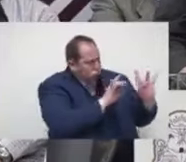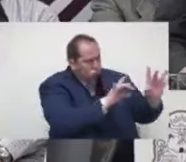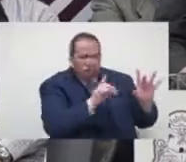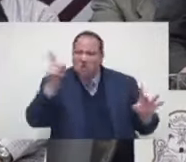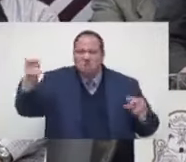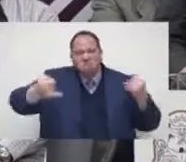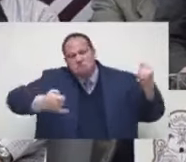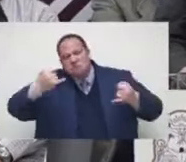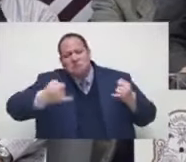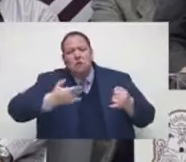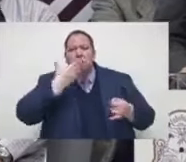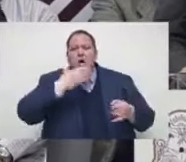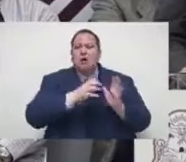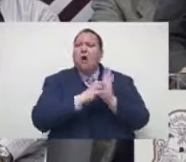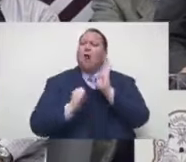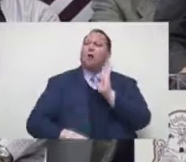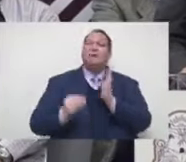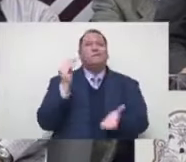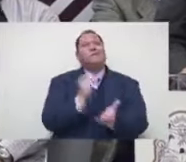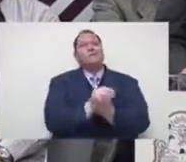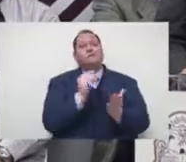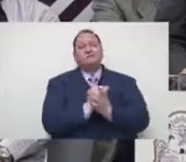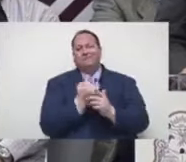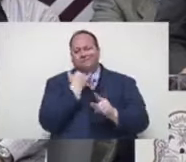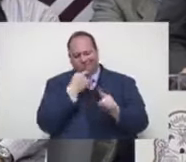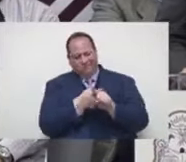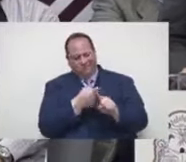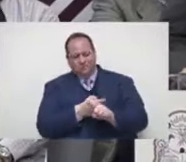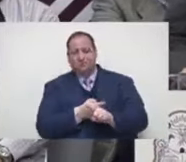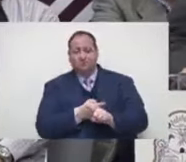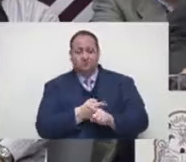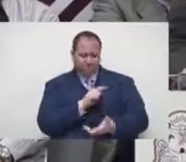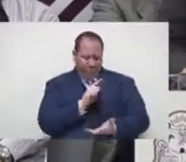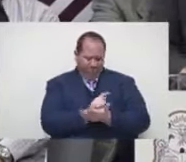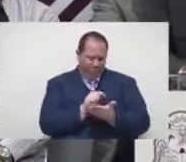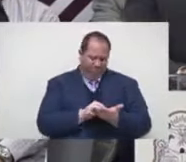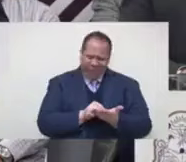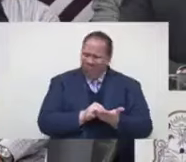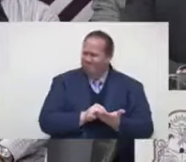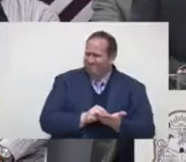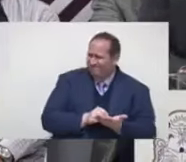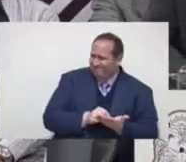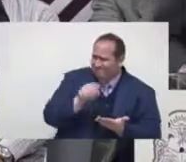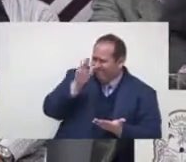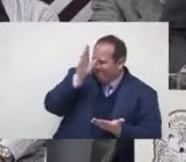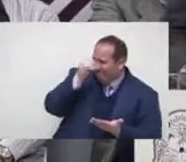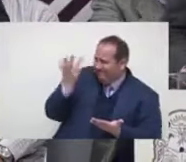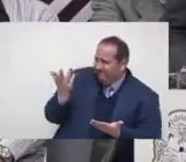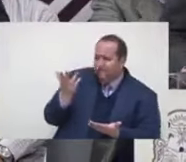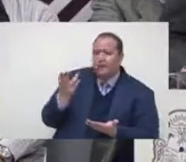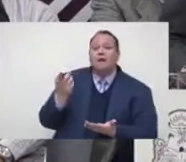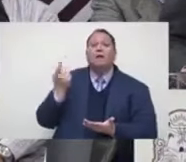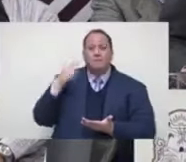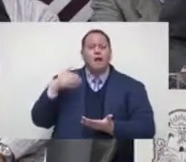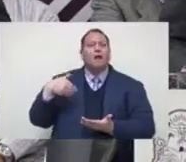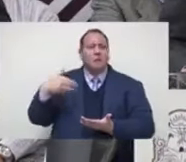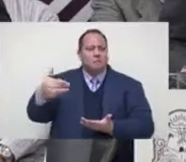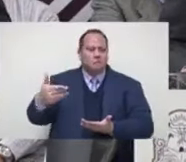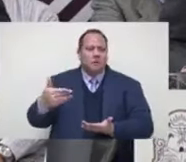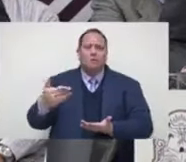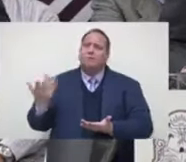posibles omisiones, anomalías o cosas que jurídicamente no compartimos. ¿Sí? Para en su momento hacer